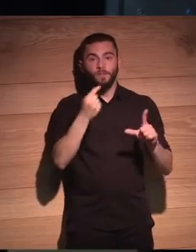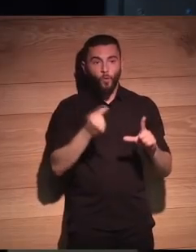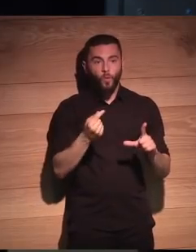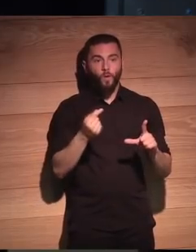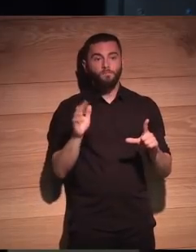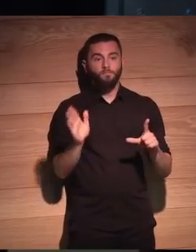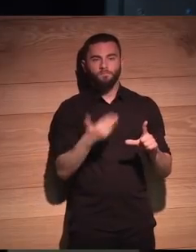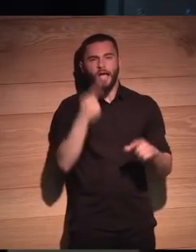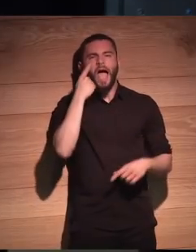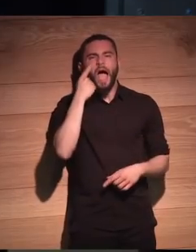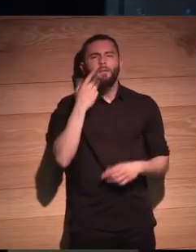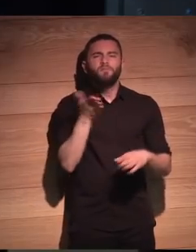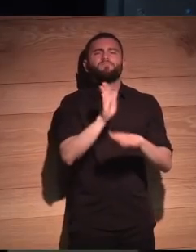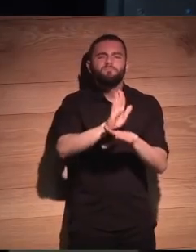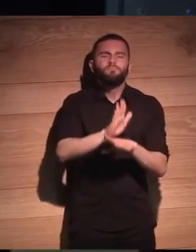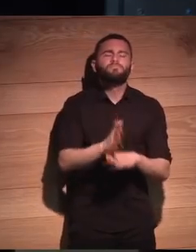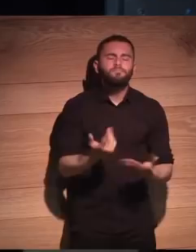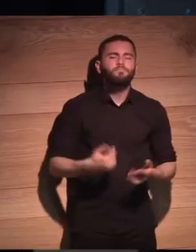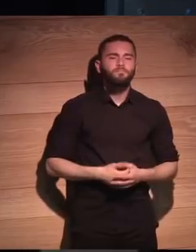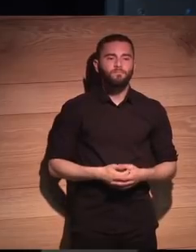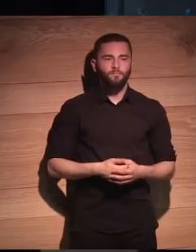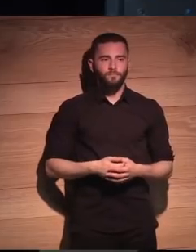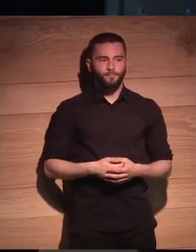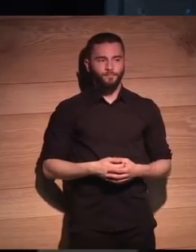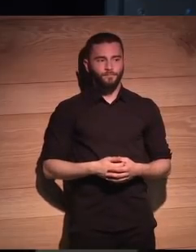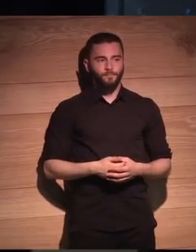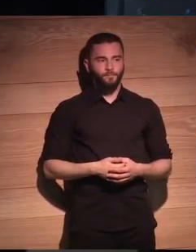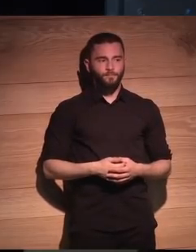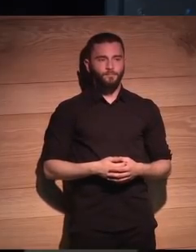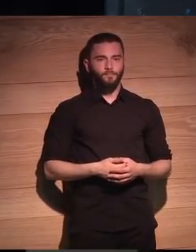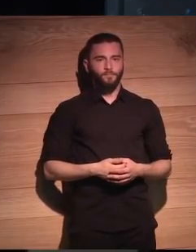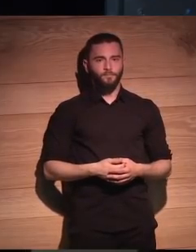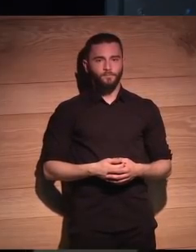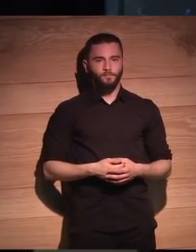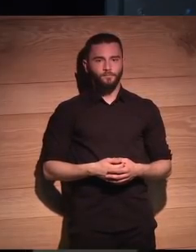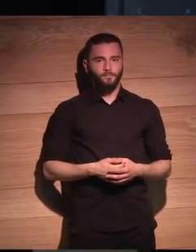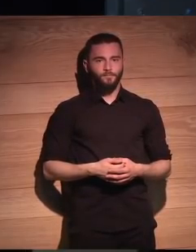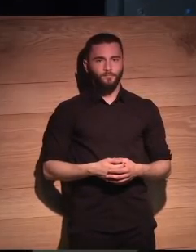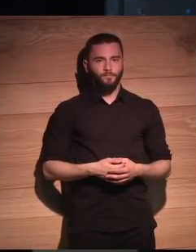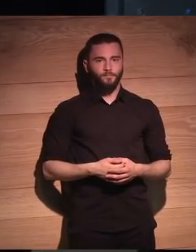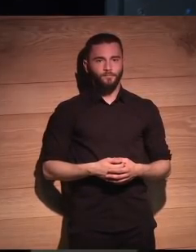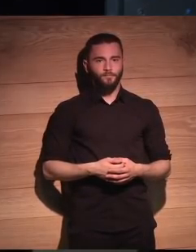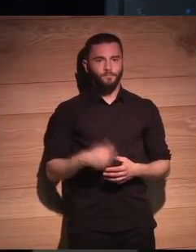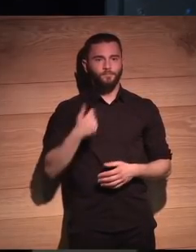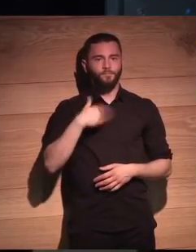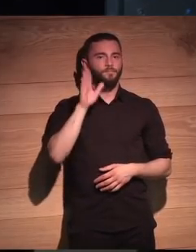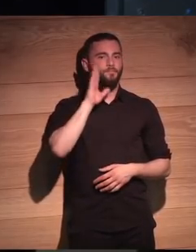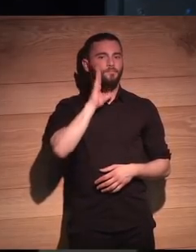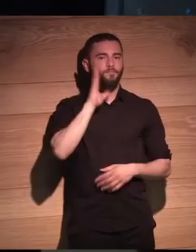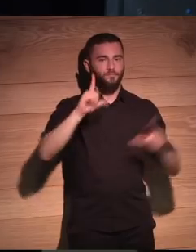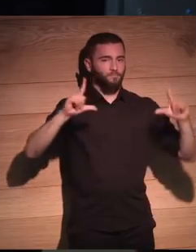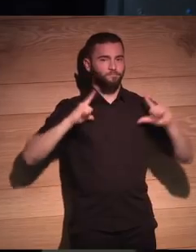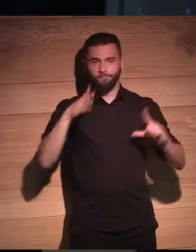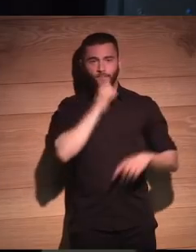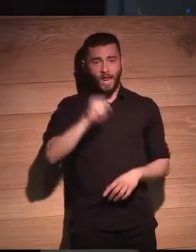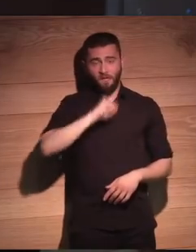poquito qué tienes entre manos y pues qué he vas a hacer. traído, pues ya que estamos hablando de este personaje maravilloso, pues